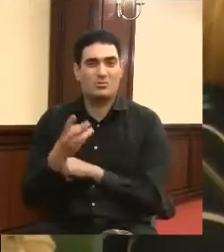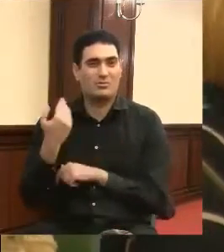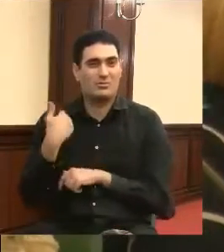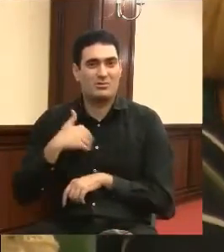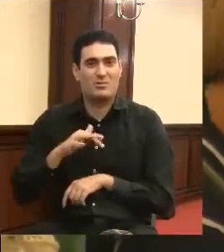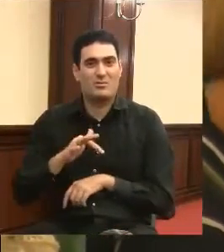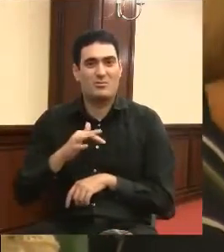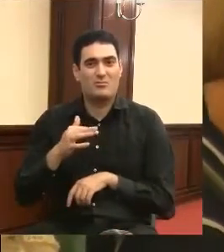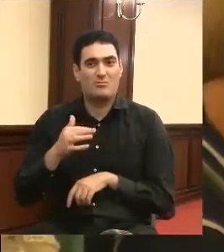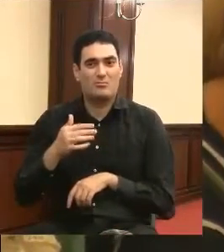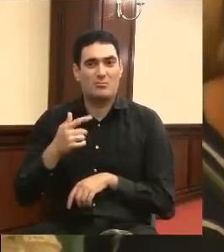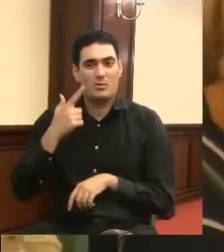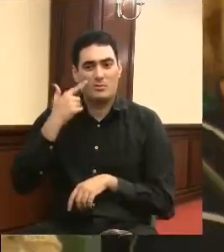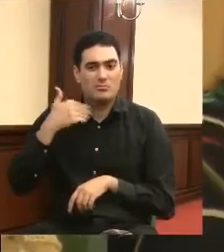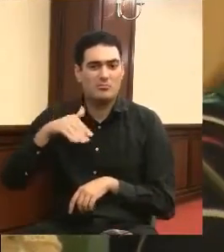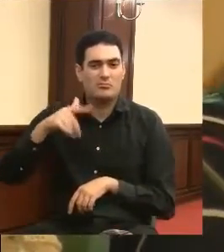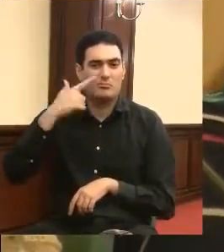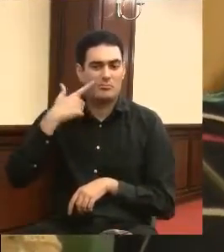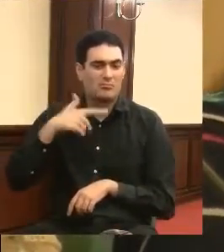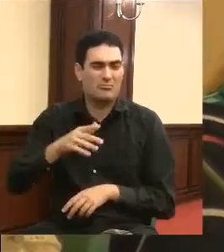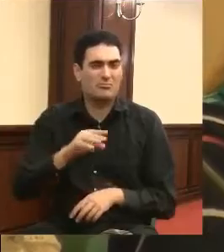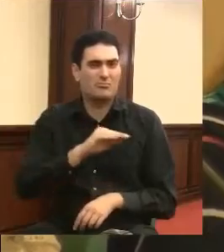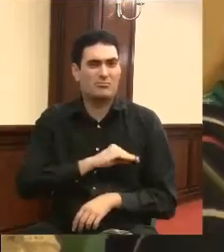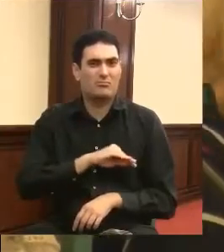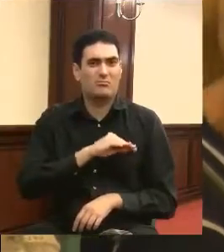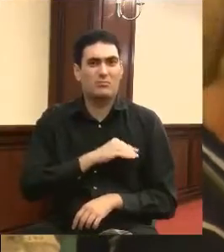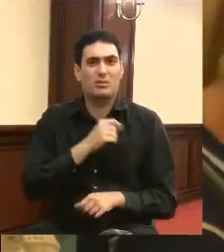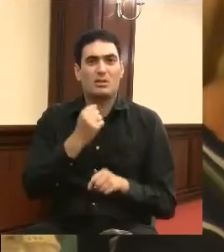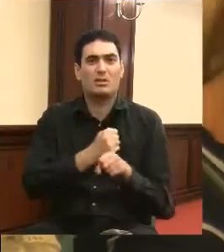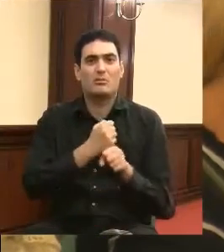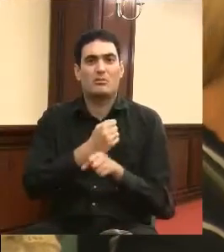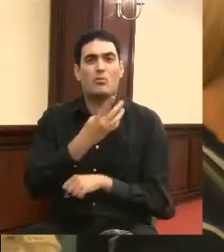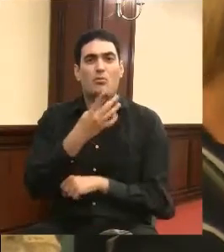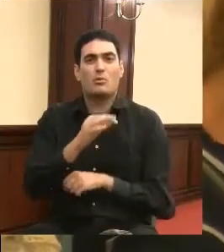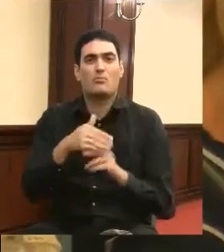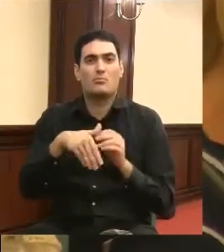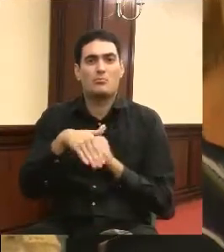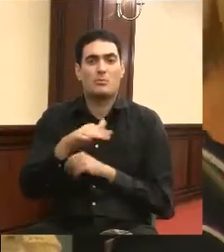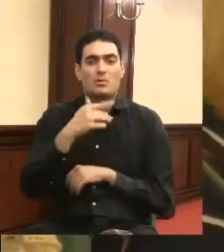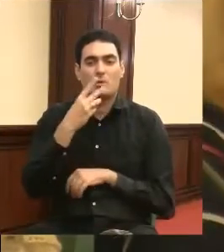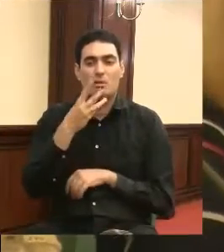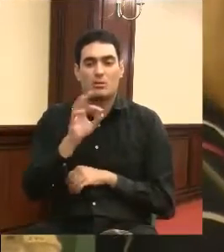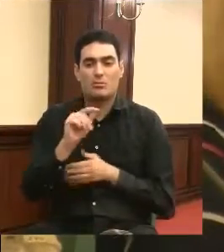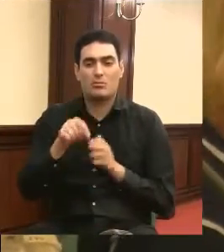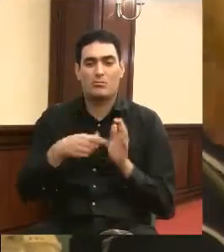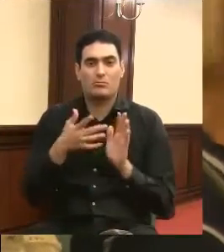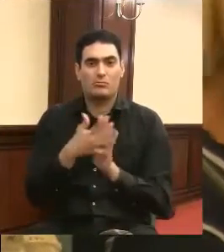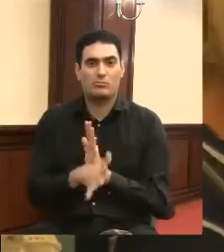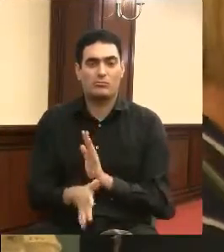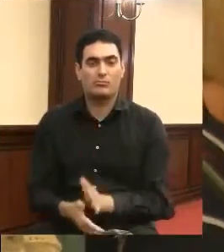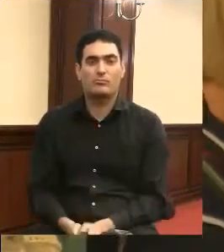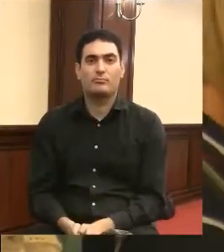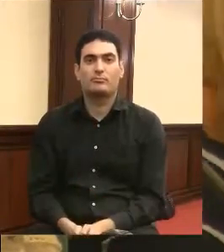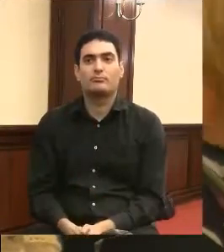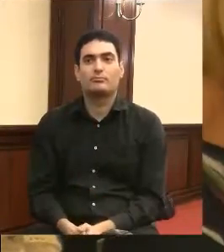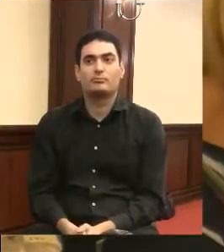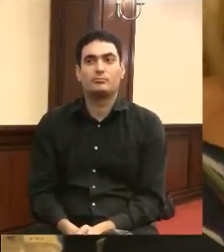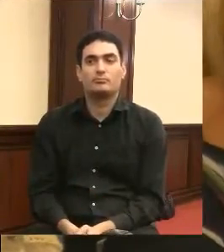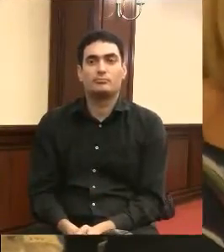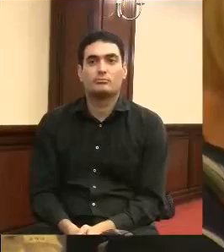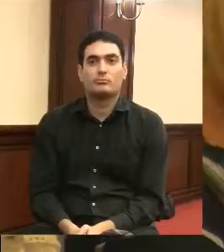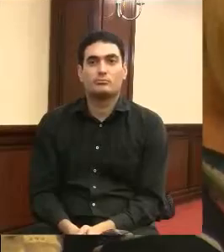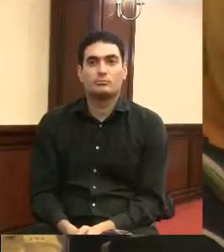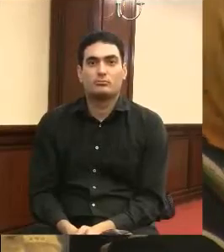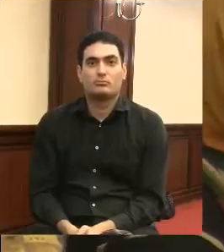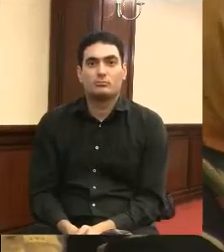y trabajadores. Palabrería en las 3 reuniones mantenidas y demasiados ya veremos. De los 40 trabajadores, más